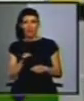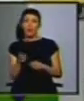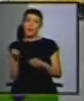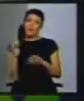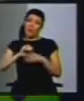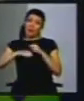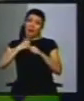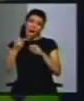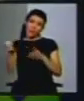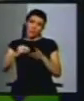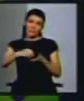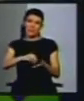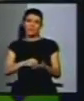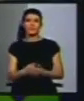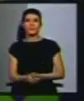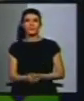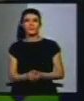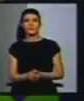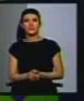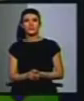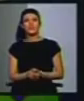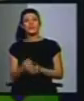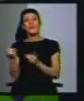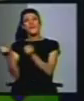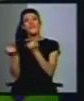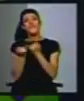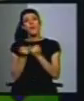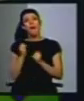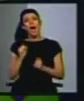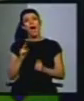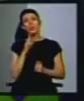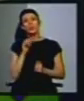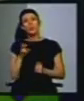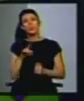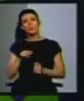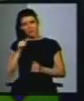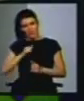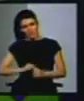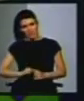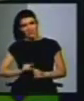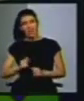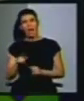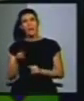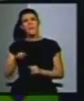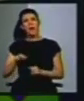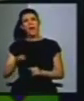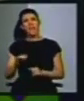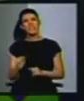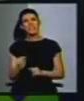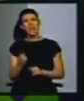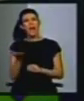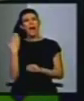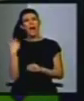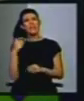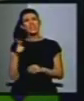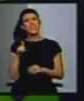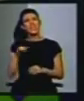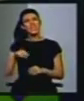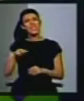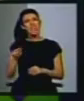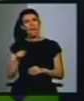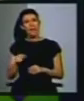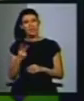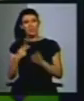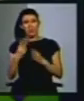años. Y el informe de autopsia de Marcia Campos, la joven encontrada muerta al interior de un vehículo en Linares el año